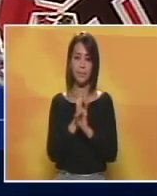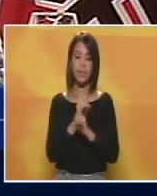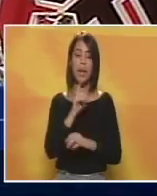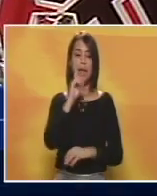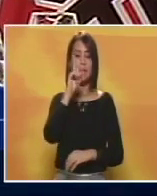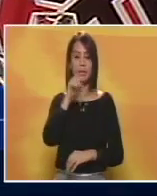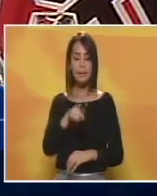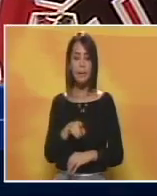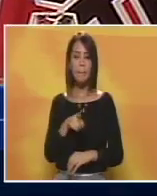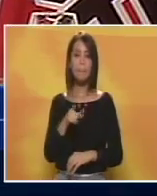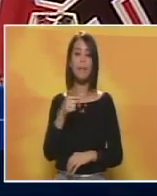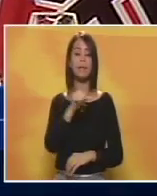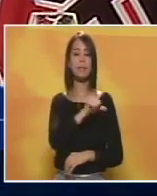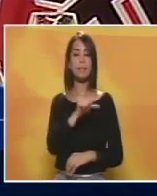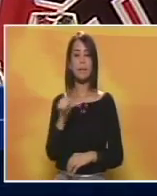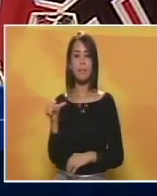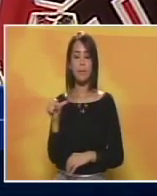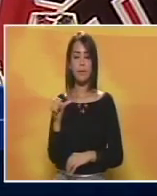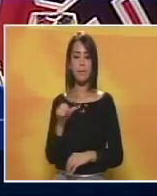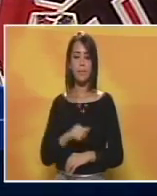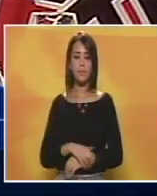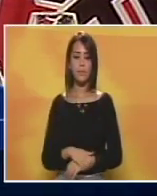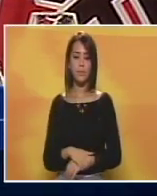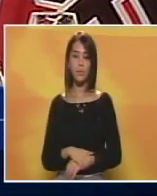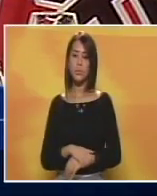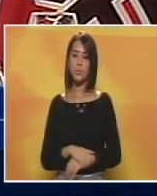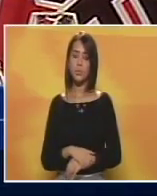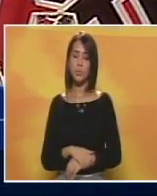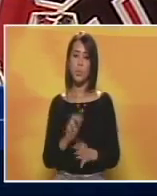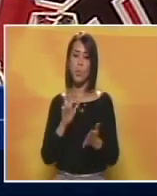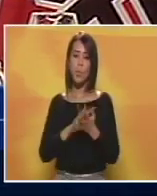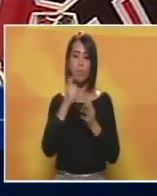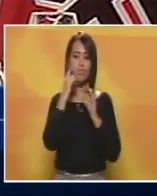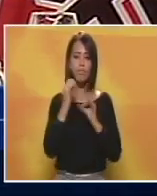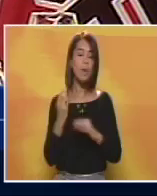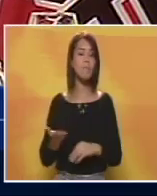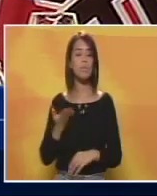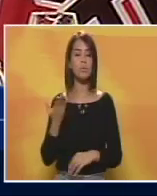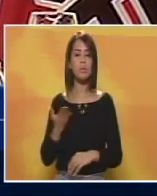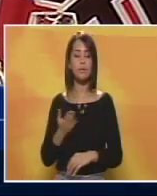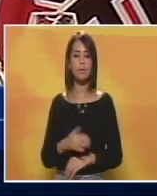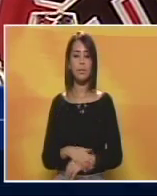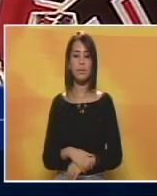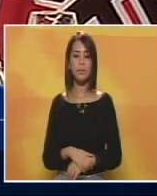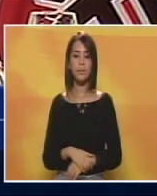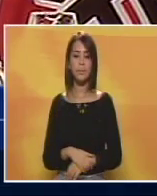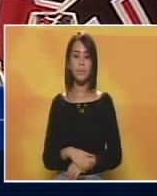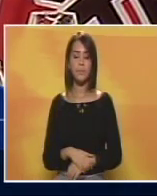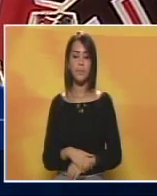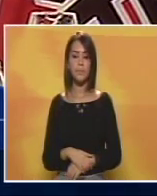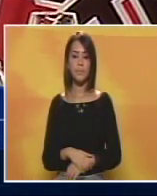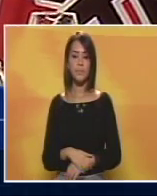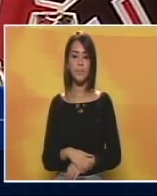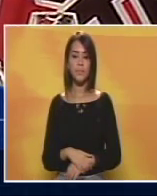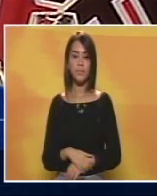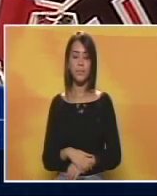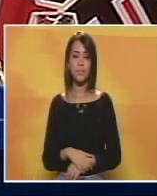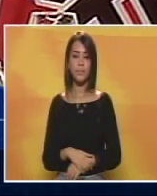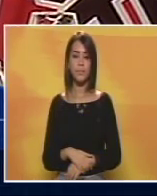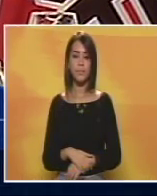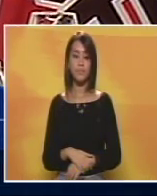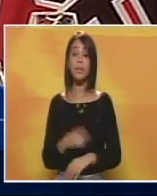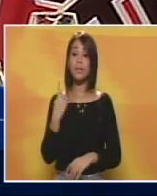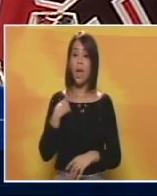También hicimos esta semana una aprobación fundamental, muy importante, con la cual